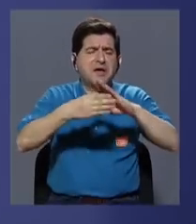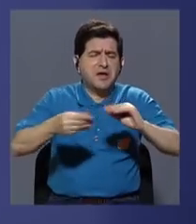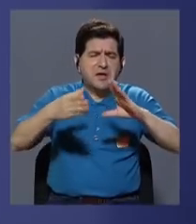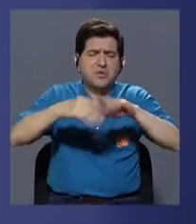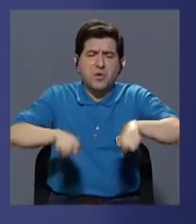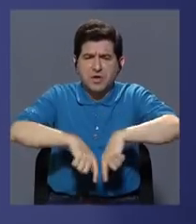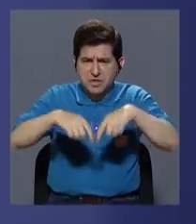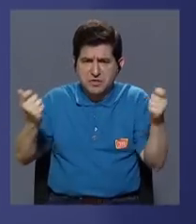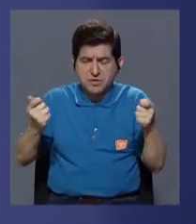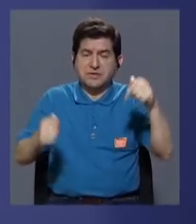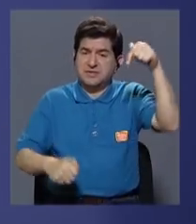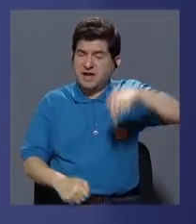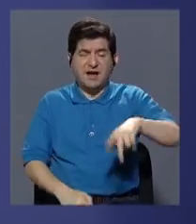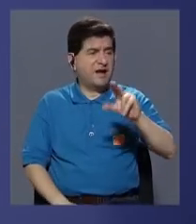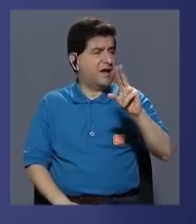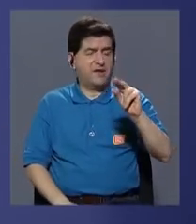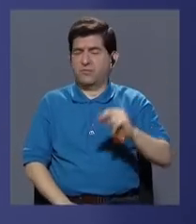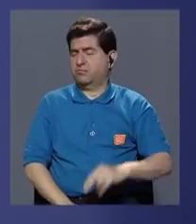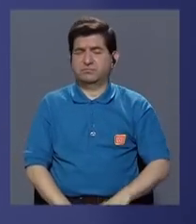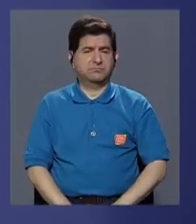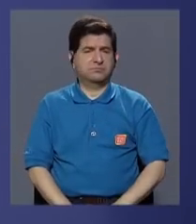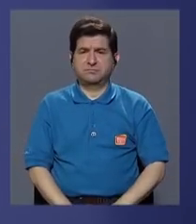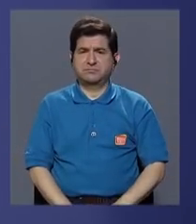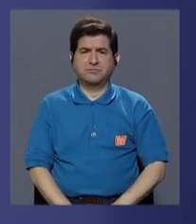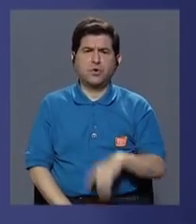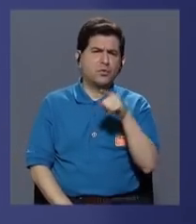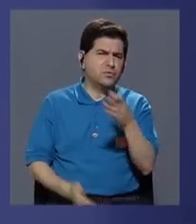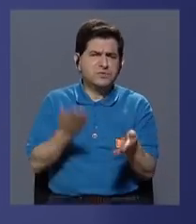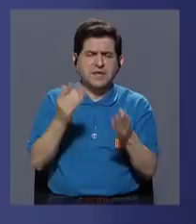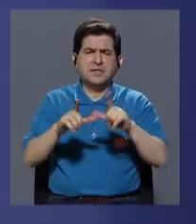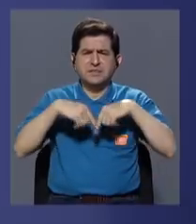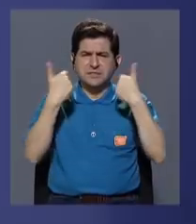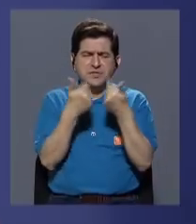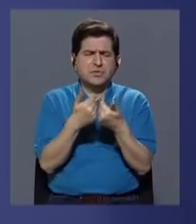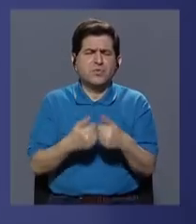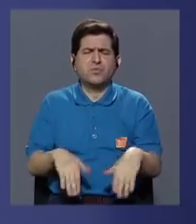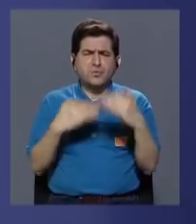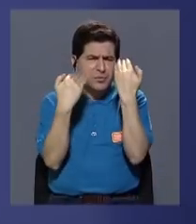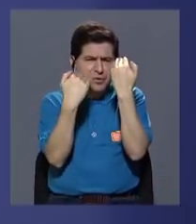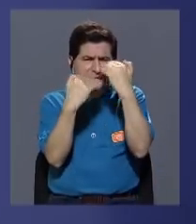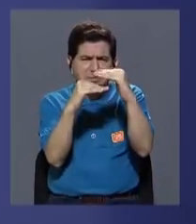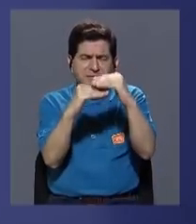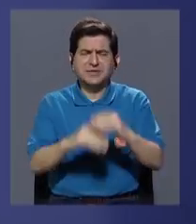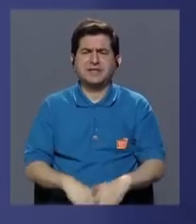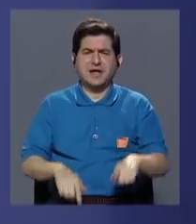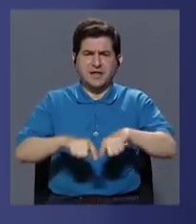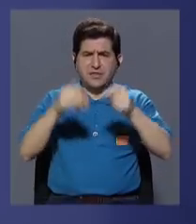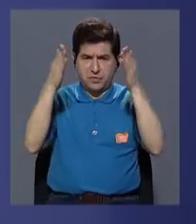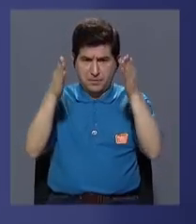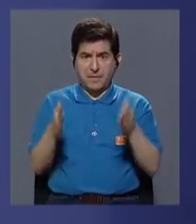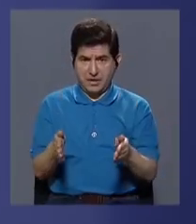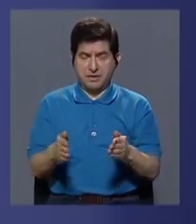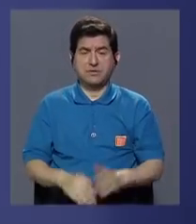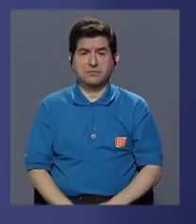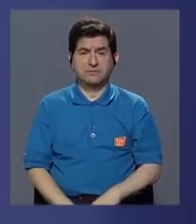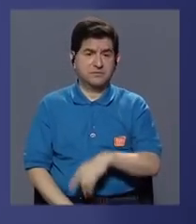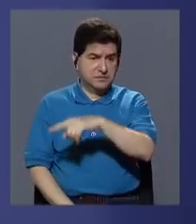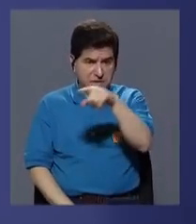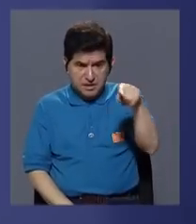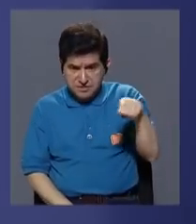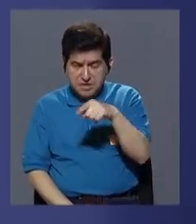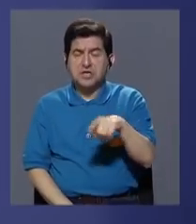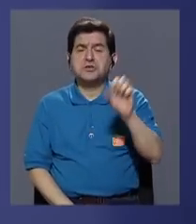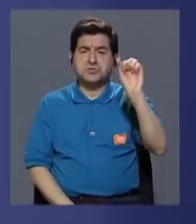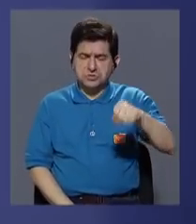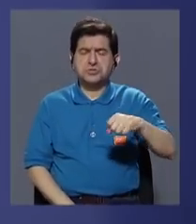periodísticas acá no son tantos estás cómoda entre un grupo reducido de periodistas y